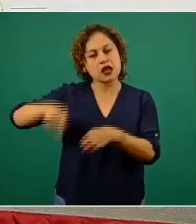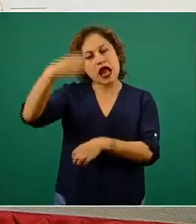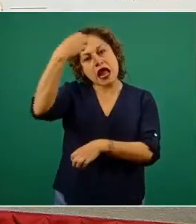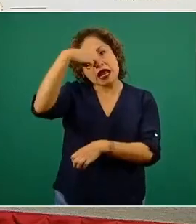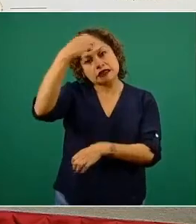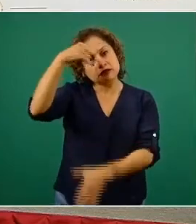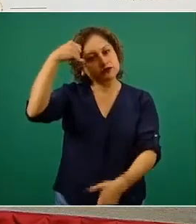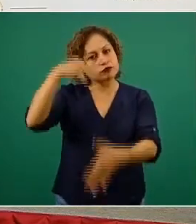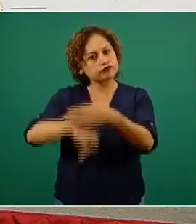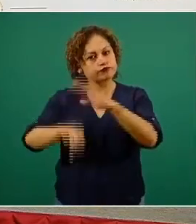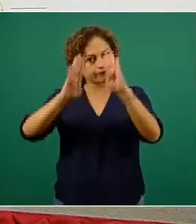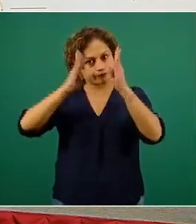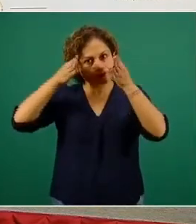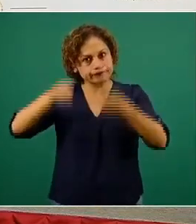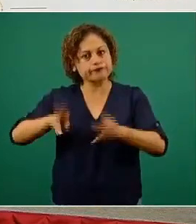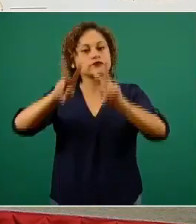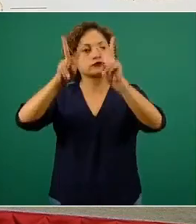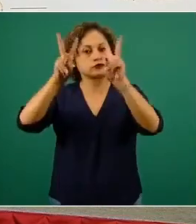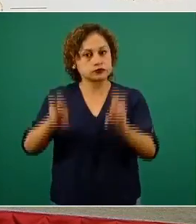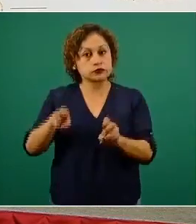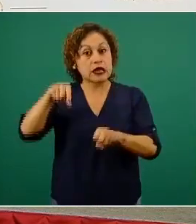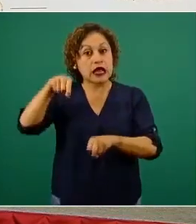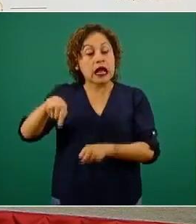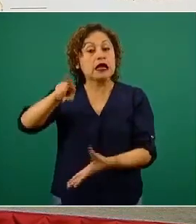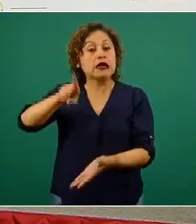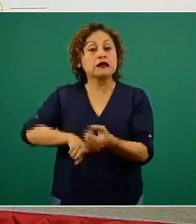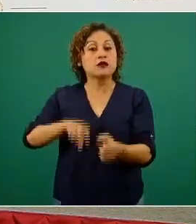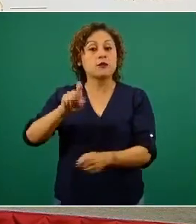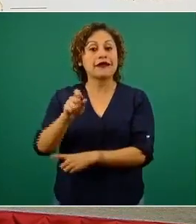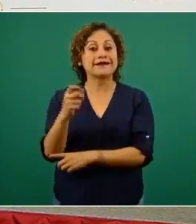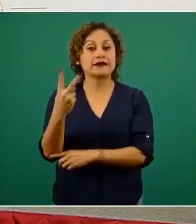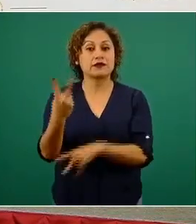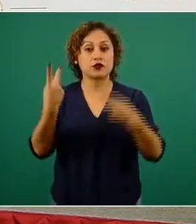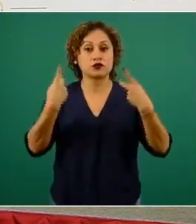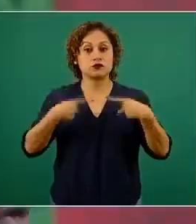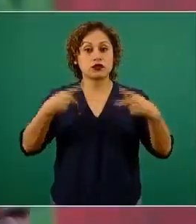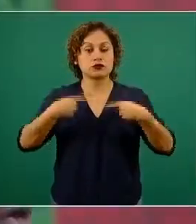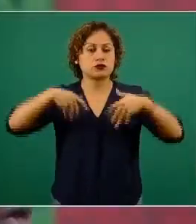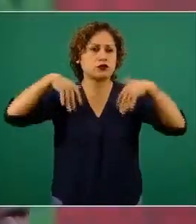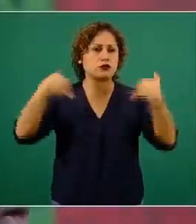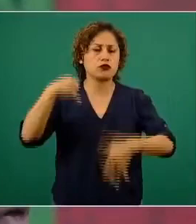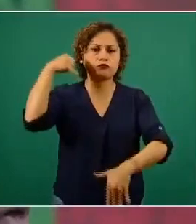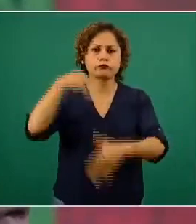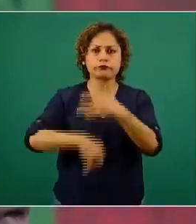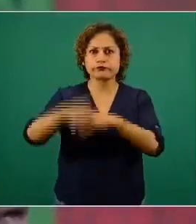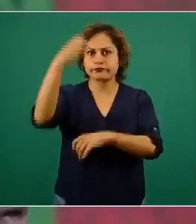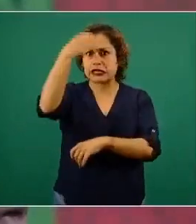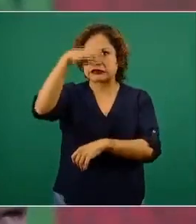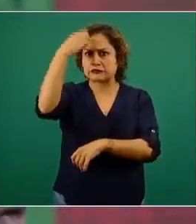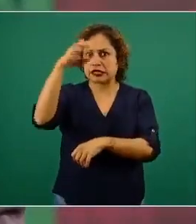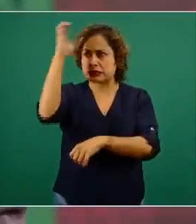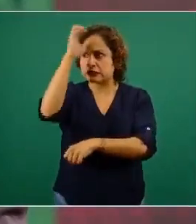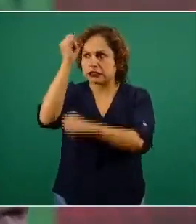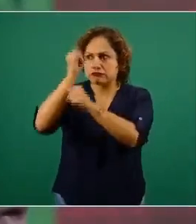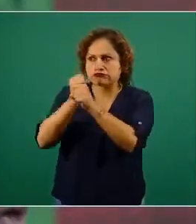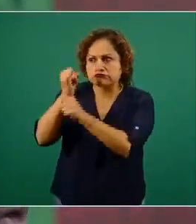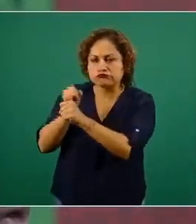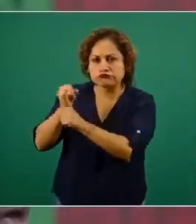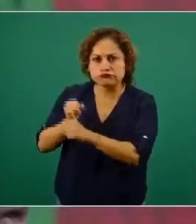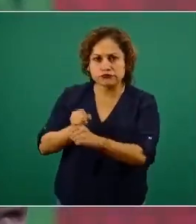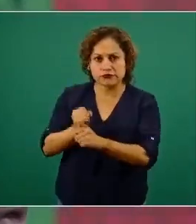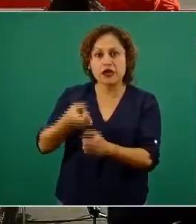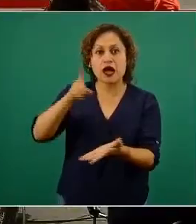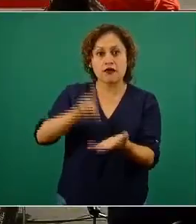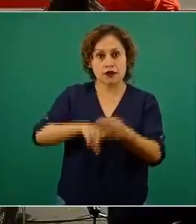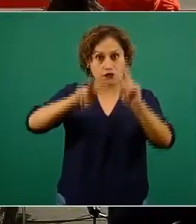está conformado por 22 personas de altísima competencia científica y técnica, no solamente en el campo de la